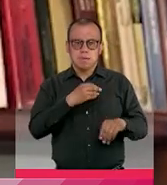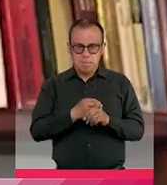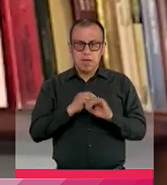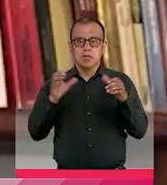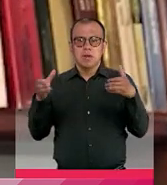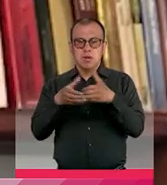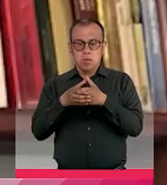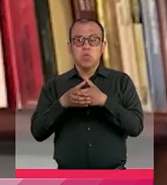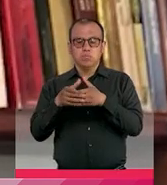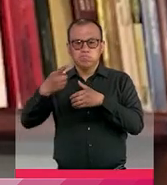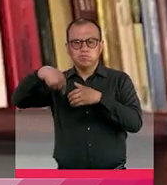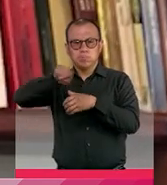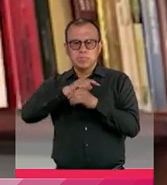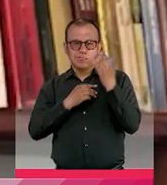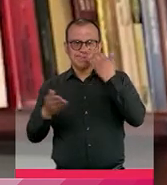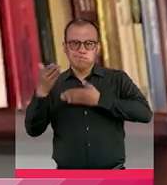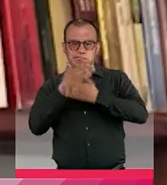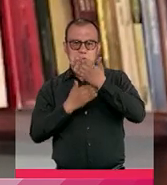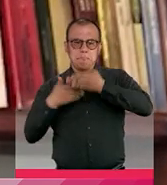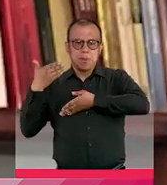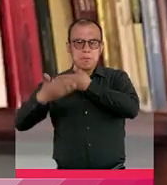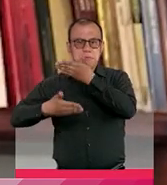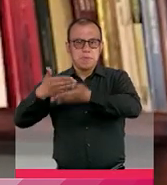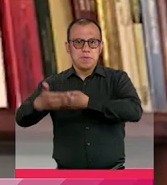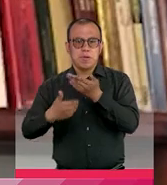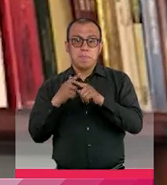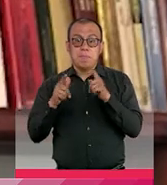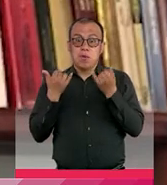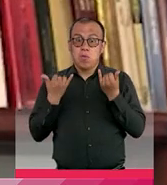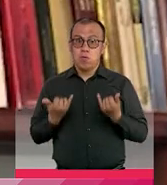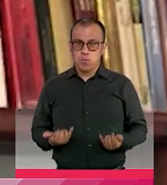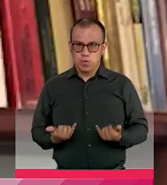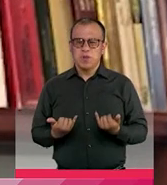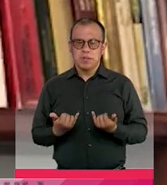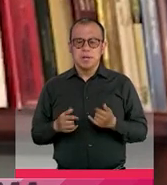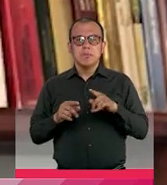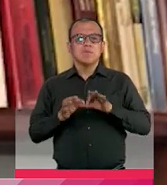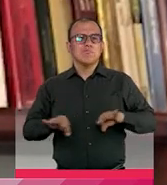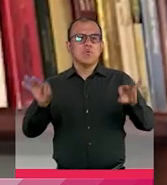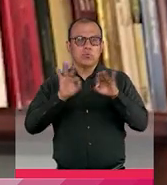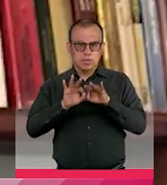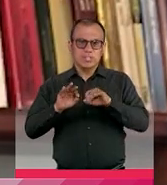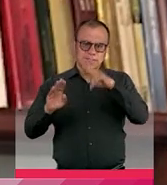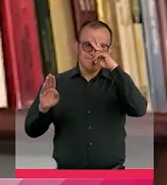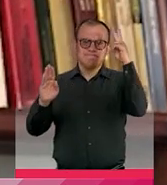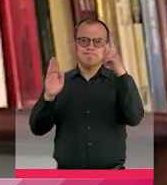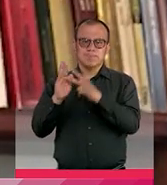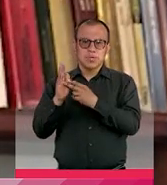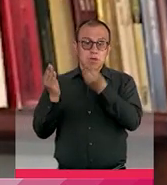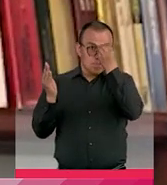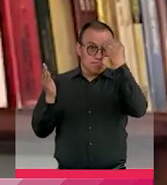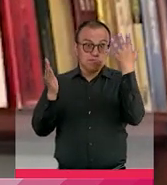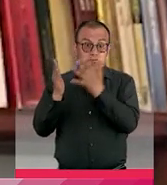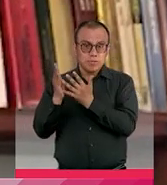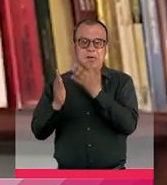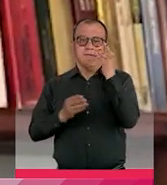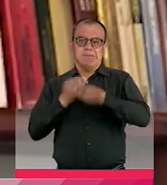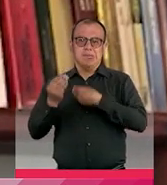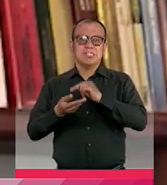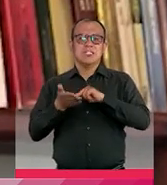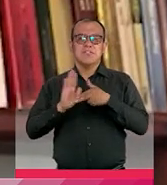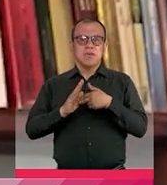constitucional revisarán las sentencias pero mientras tanto el fallo hay que cumplirlo y no cumplirlo es un